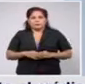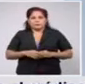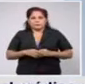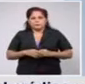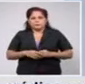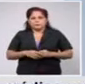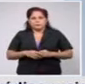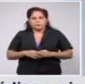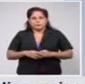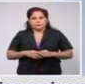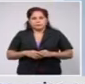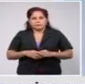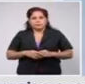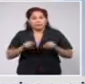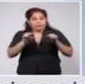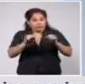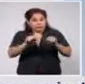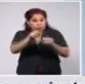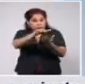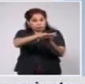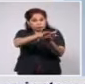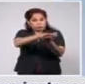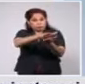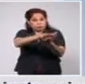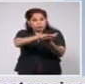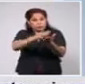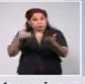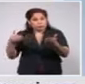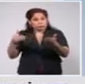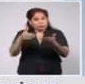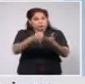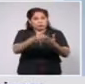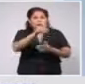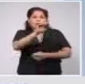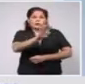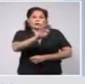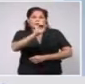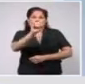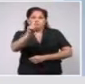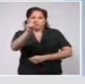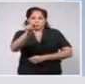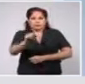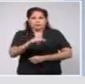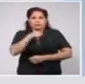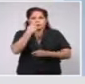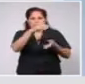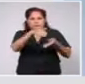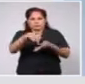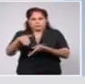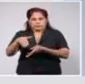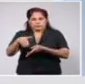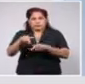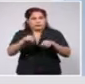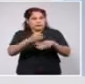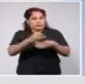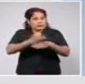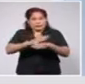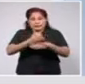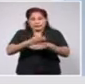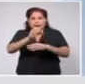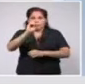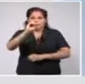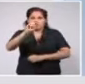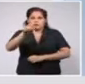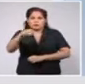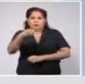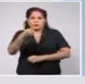Cuba, con lo cual se acumulan ya 401 fallecidos. Eso da una letalidad de